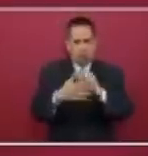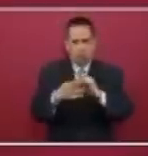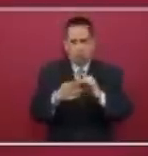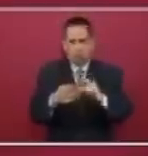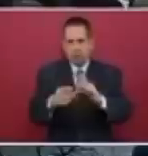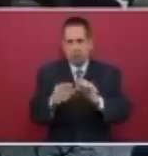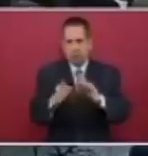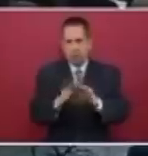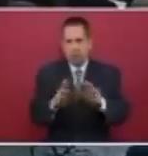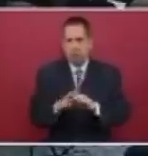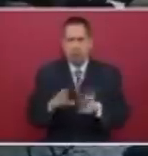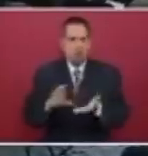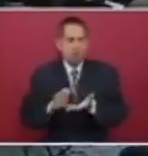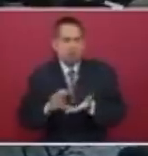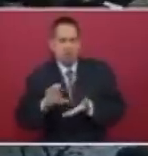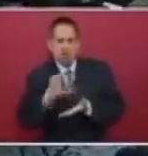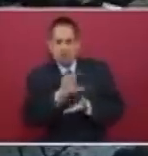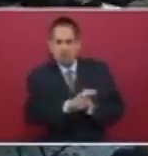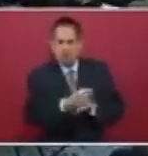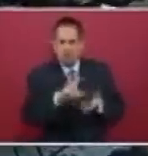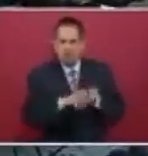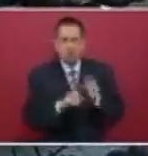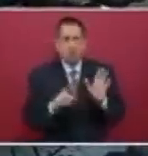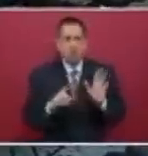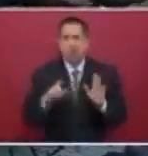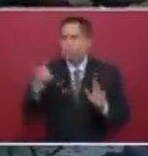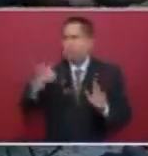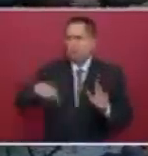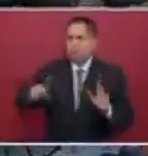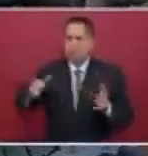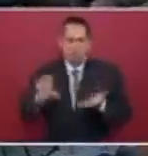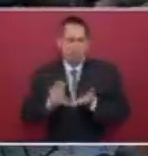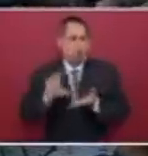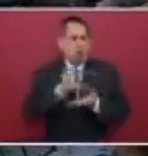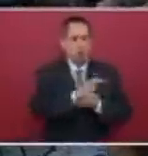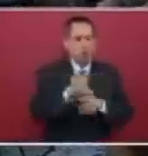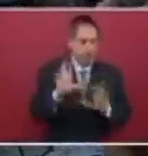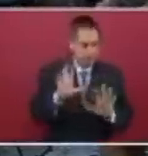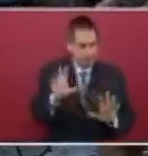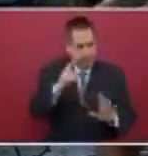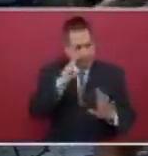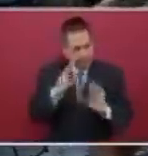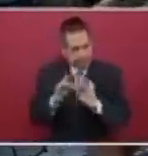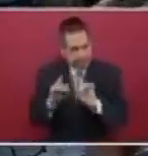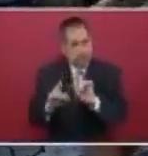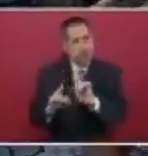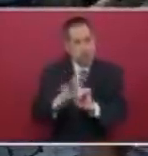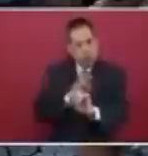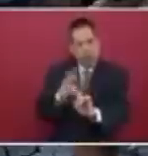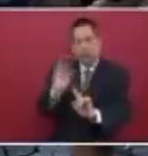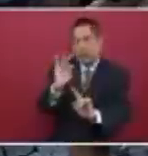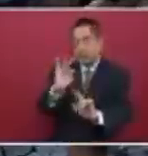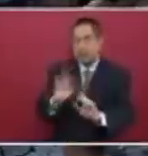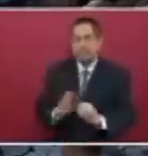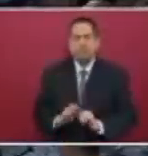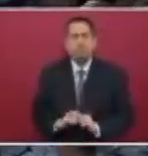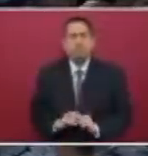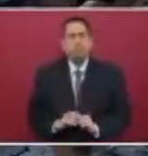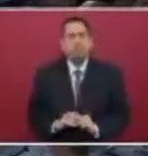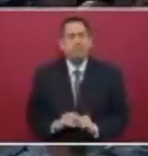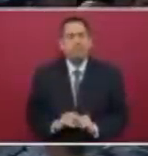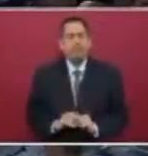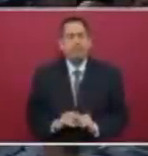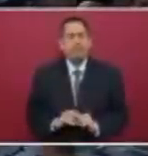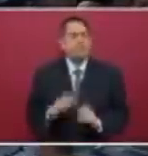de una inyección de capital entonces se puede descartar no por qué va